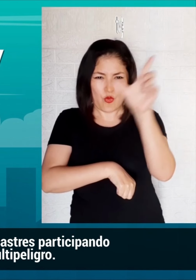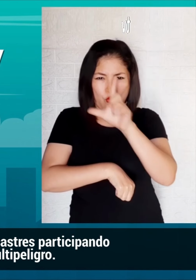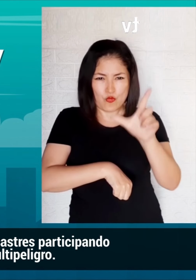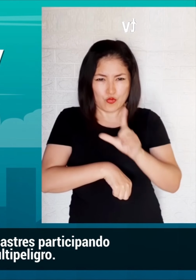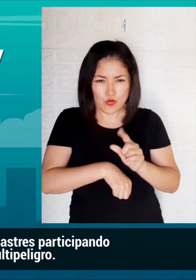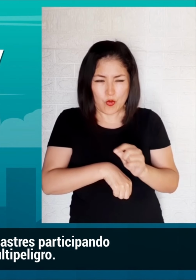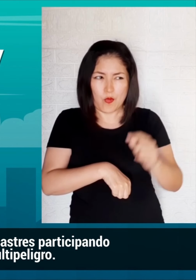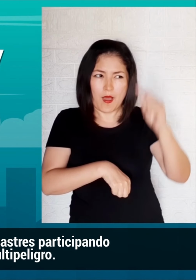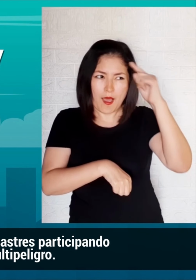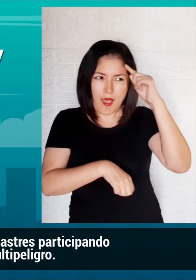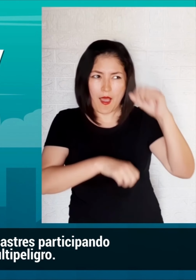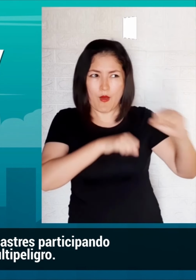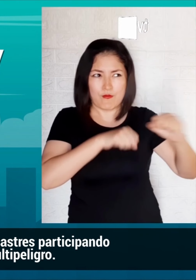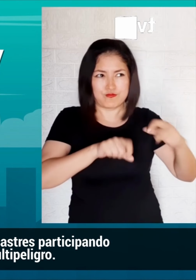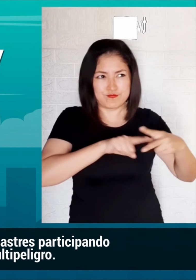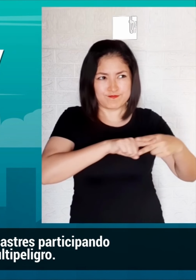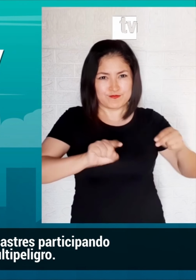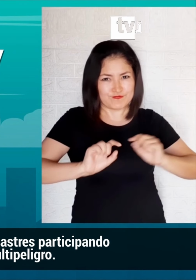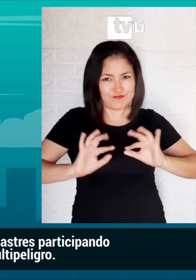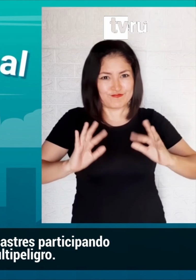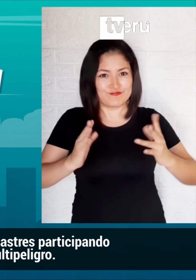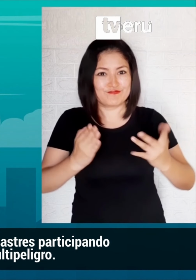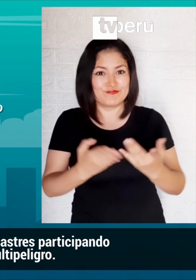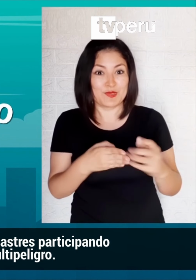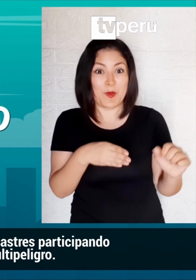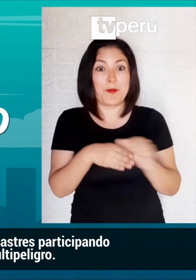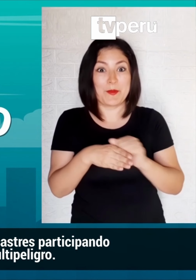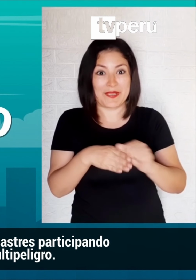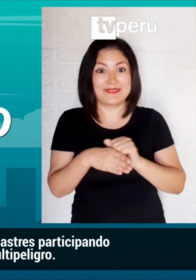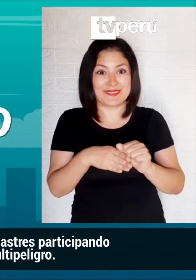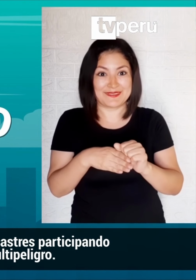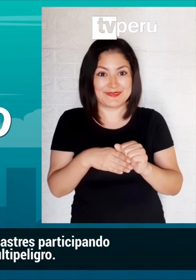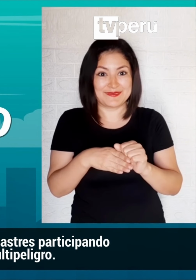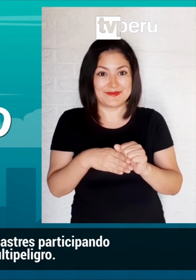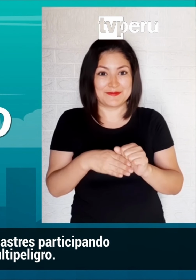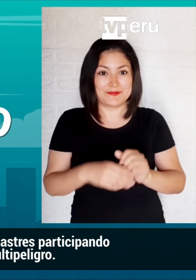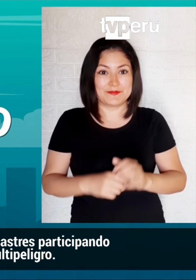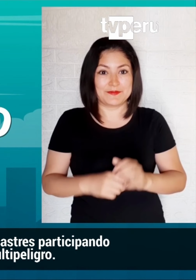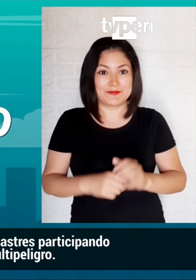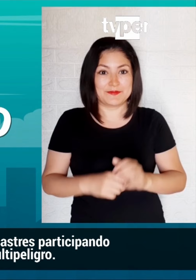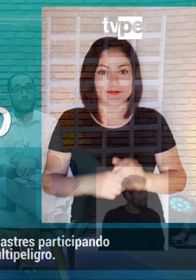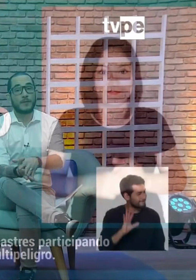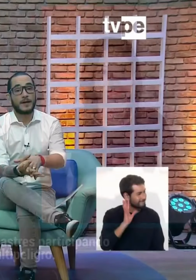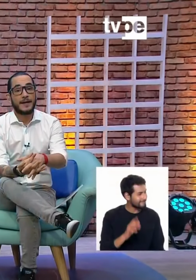y organízate para evitar desastres participando en el simulacro nacional Multipeligro.